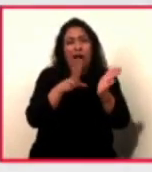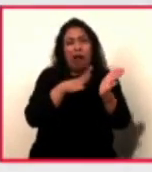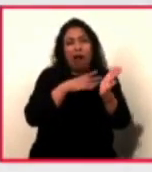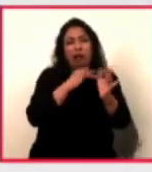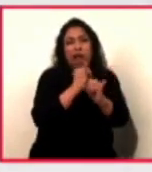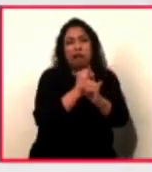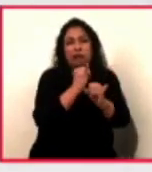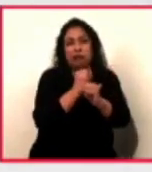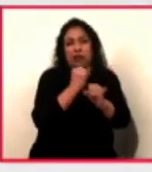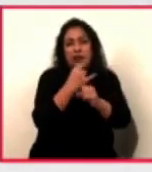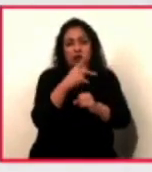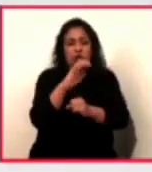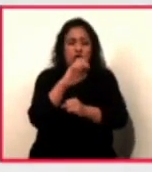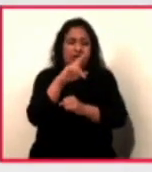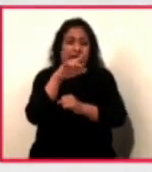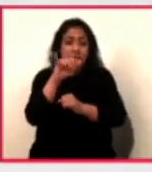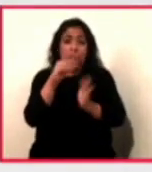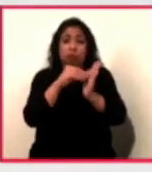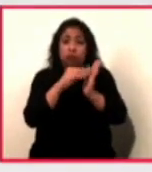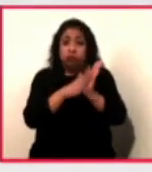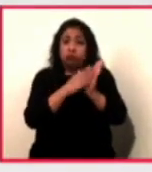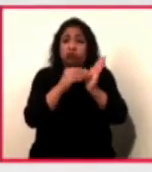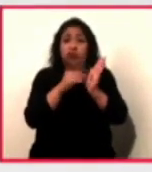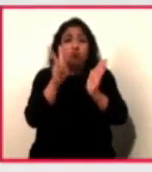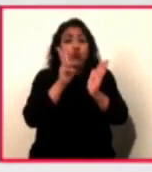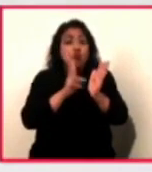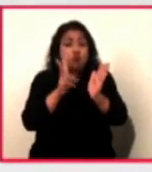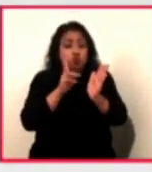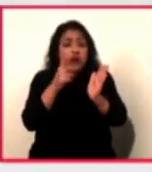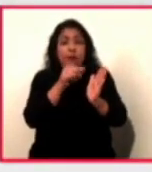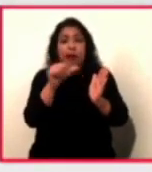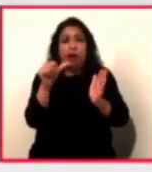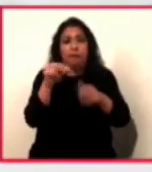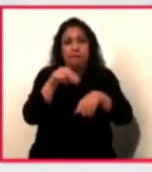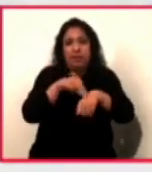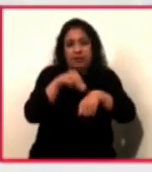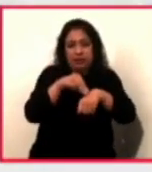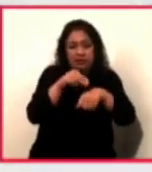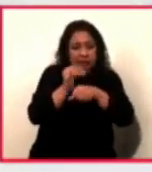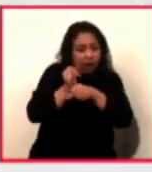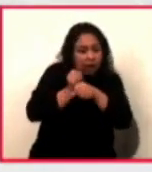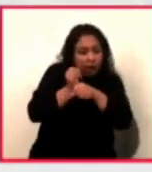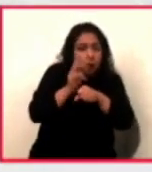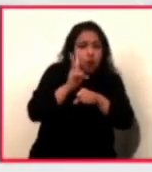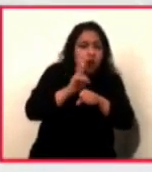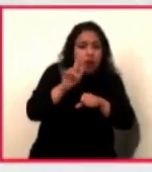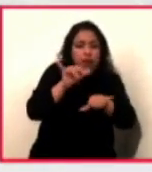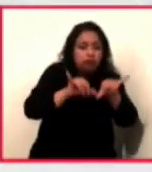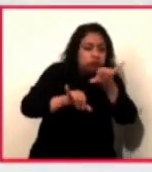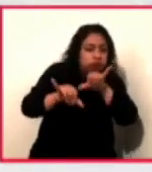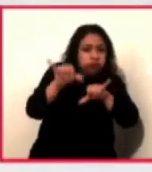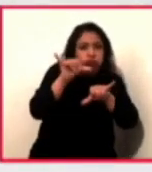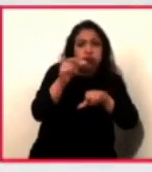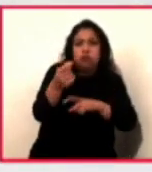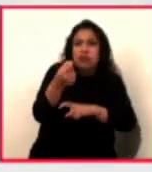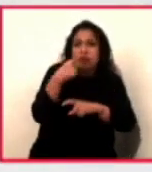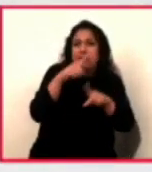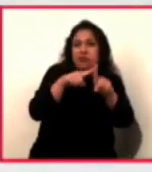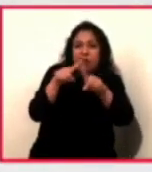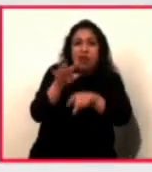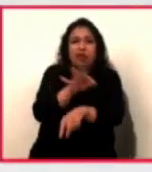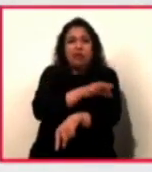donde se van registrando todos los ensayos clínicos, que es los estudios de experimentación con medicamentos o con